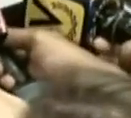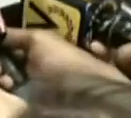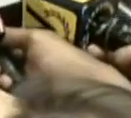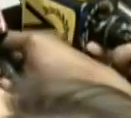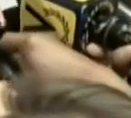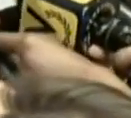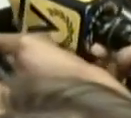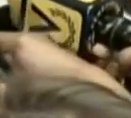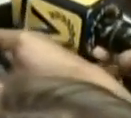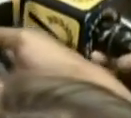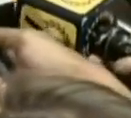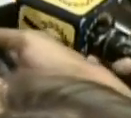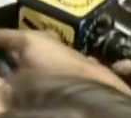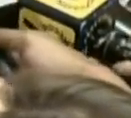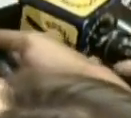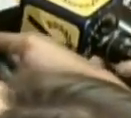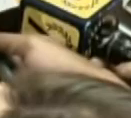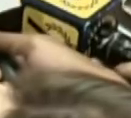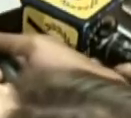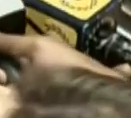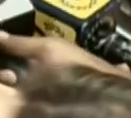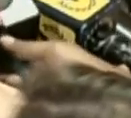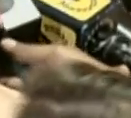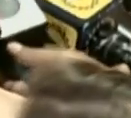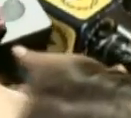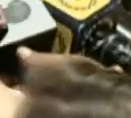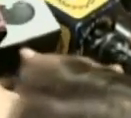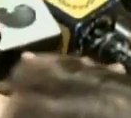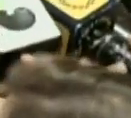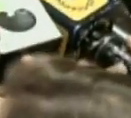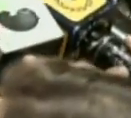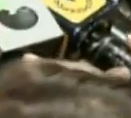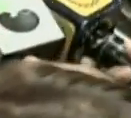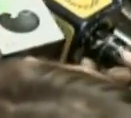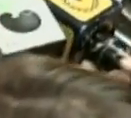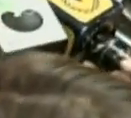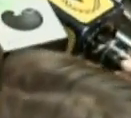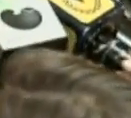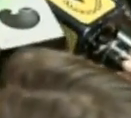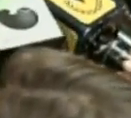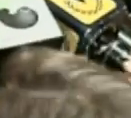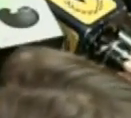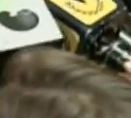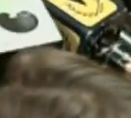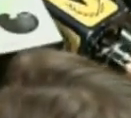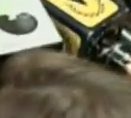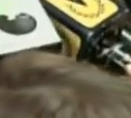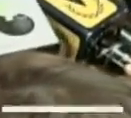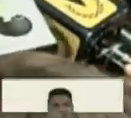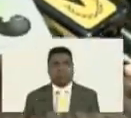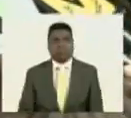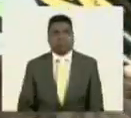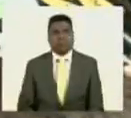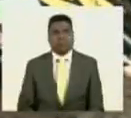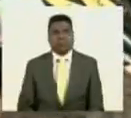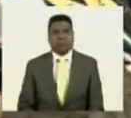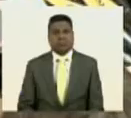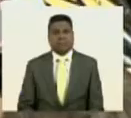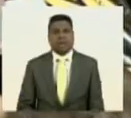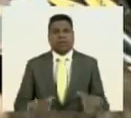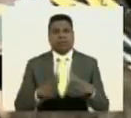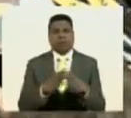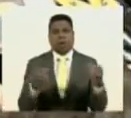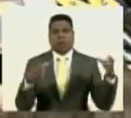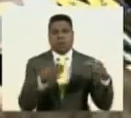reunión, reunión para construir puentes de diálogo hacia la paz tan anhelada por todos los venezolanos y